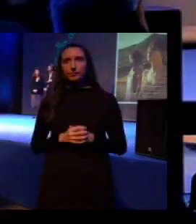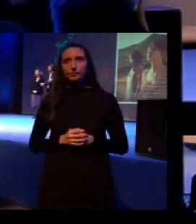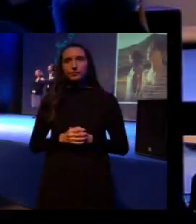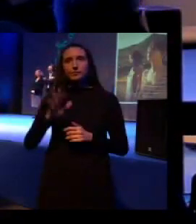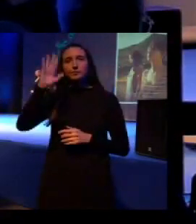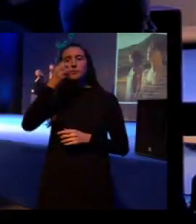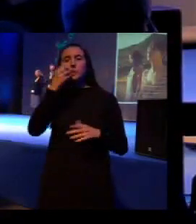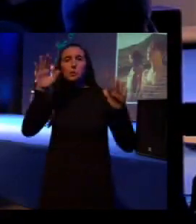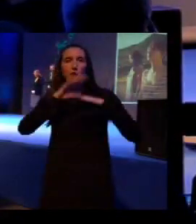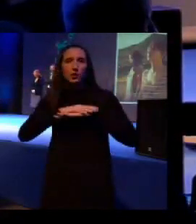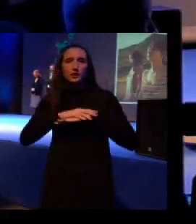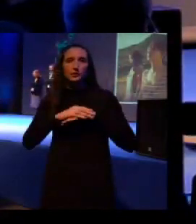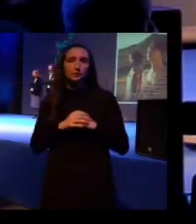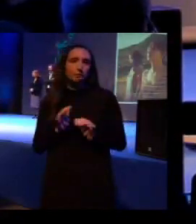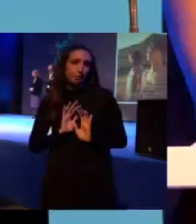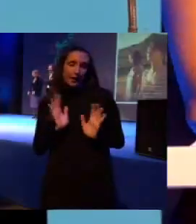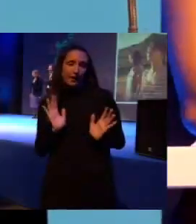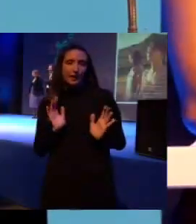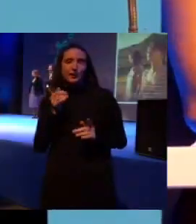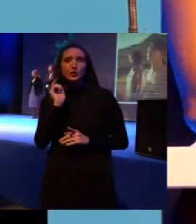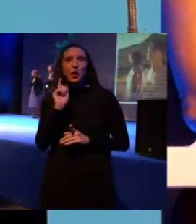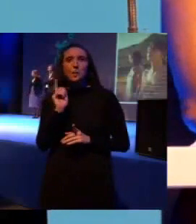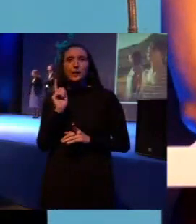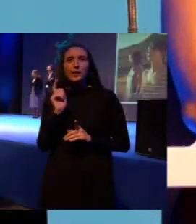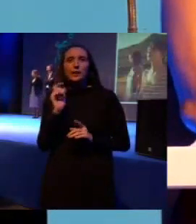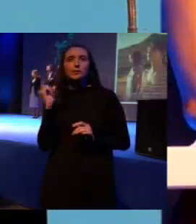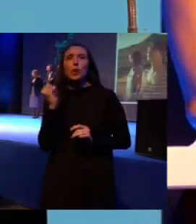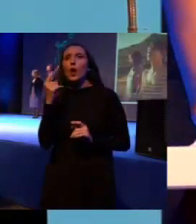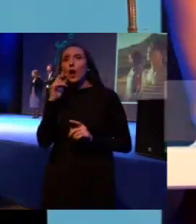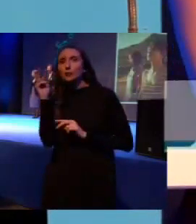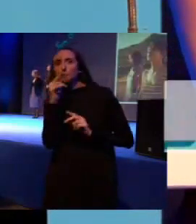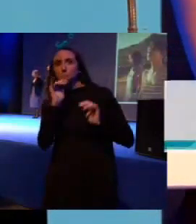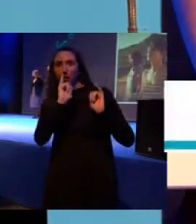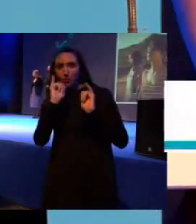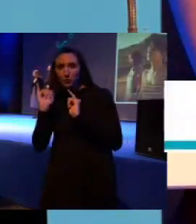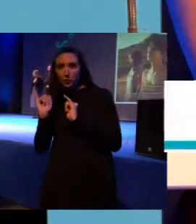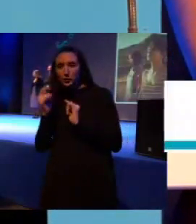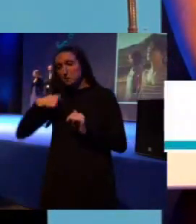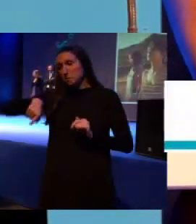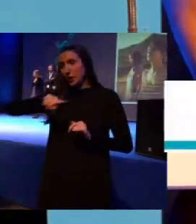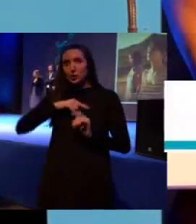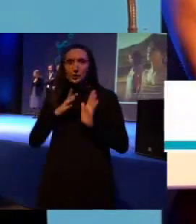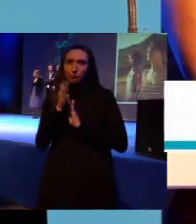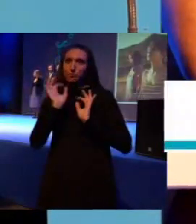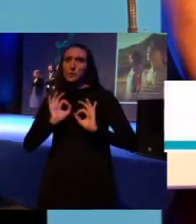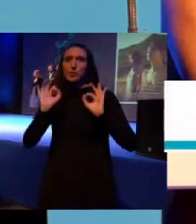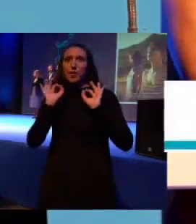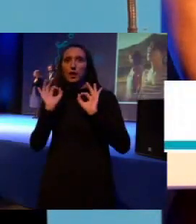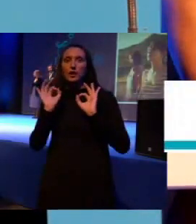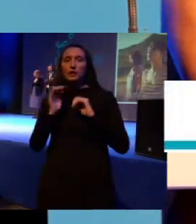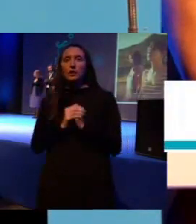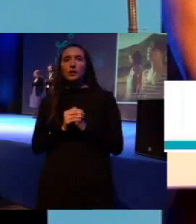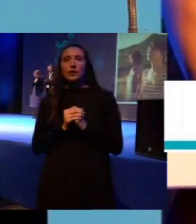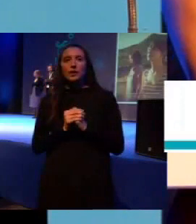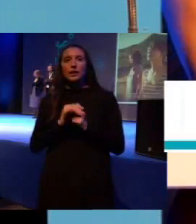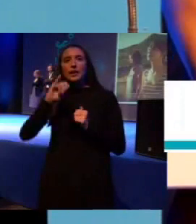Hola, buenas noches. Solamente que ojalá disfrutéis de esta película, que para nosotros ha sido muy especial. Y